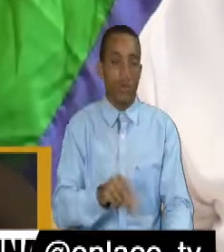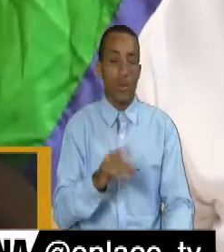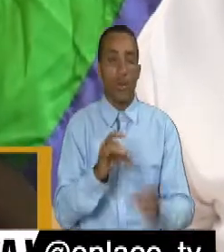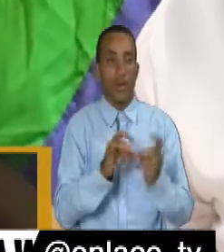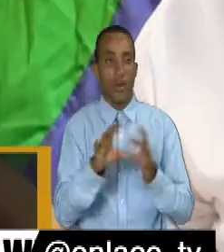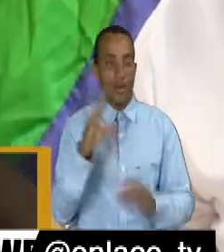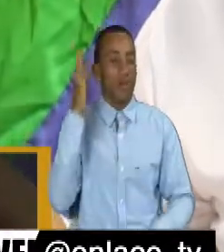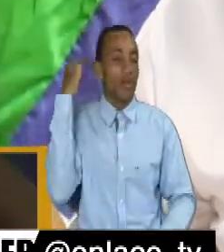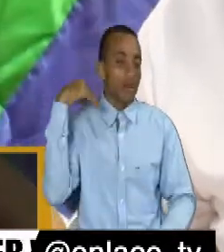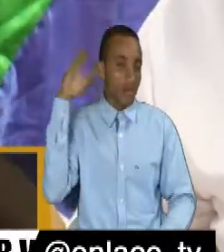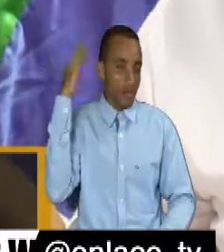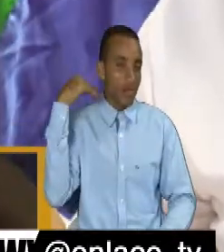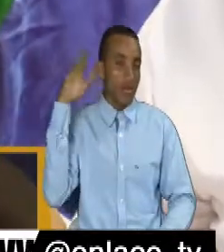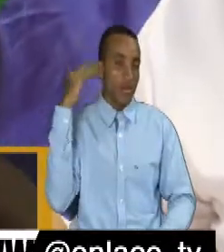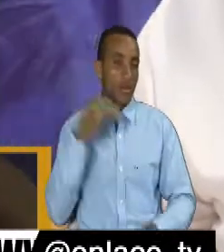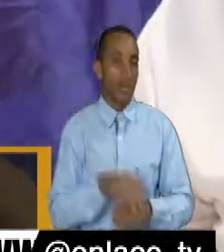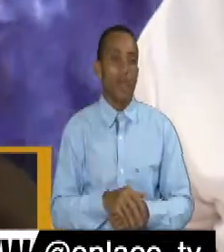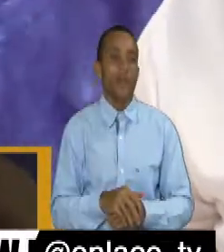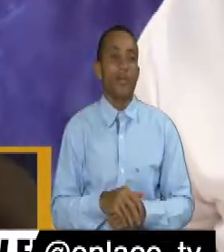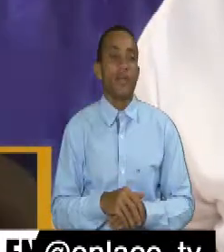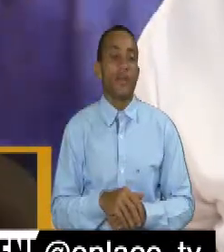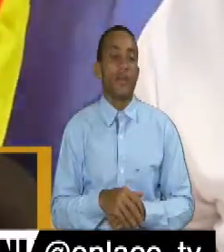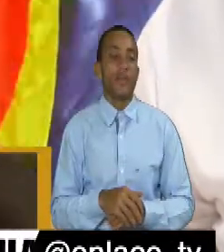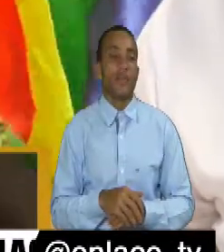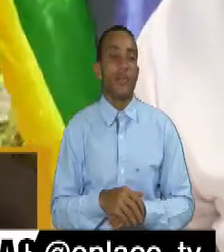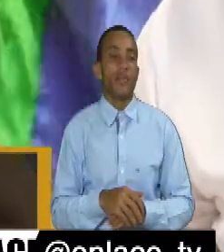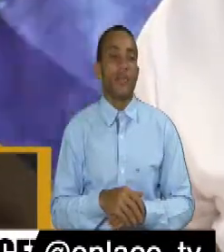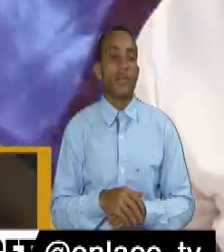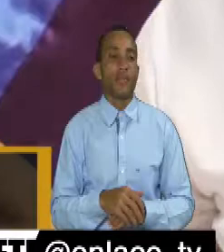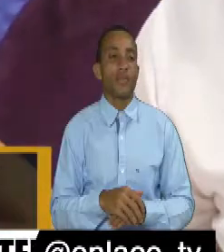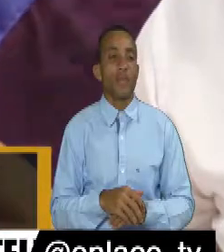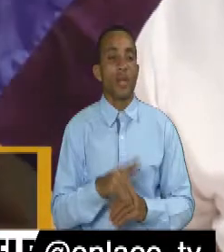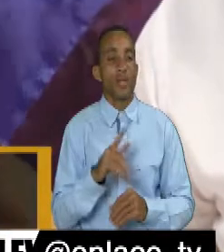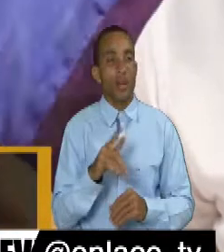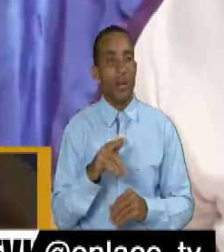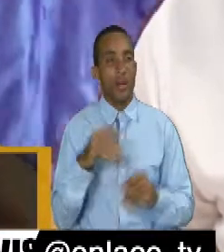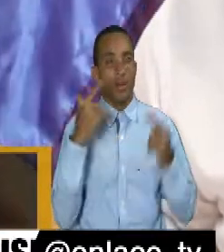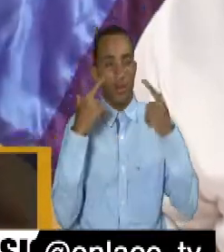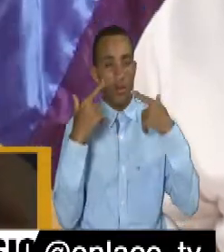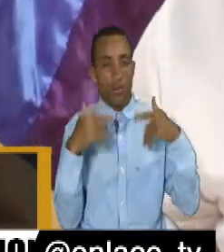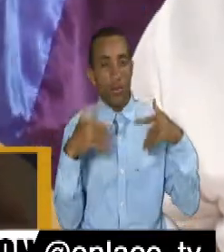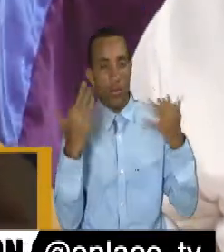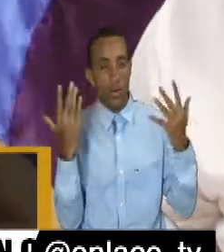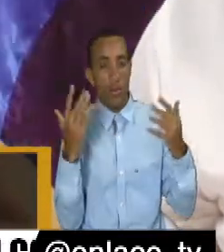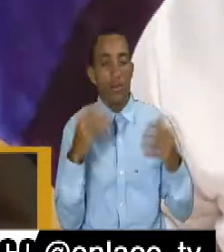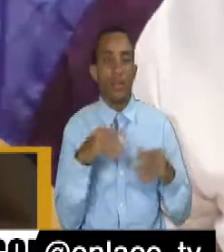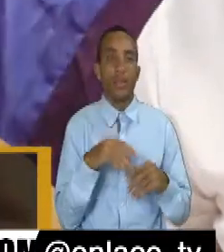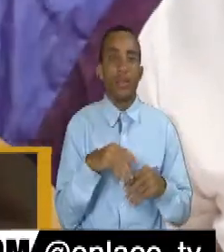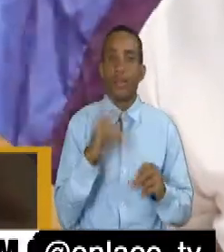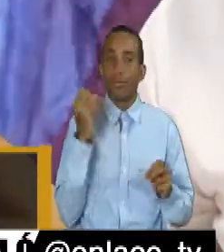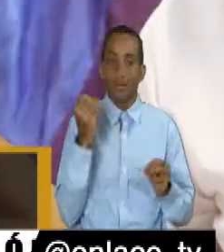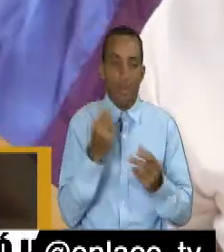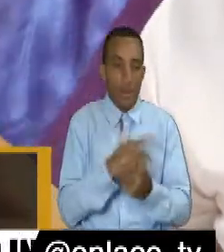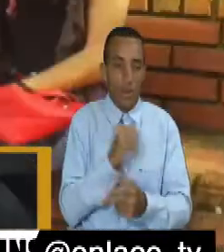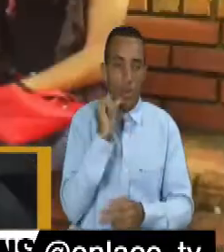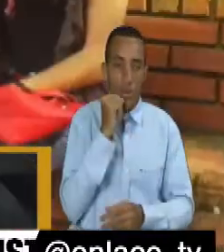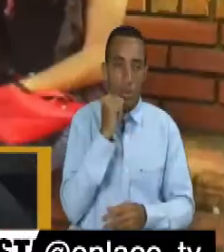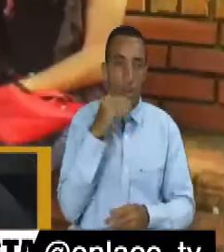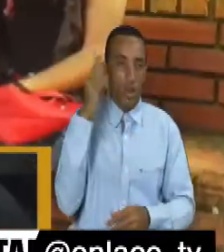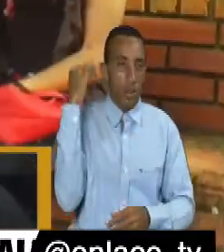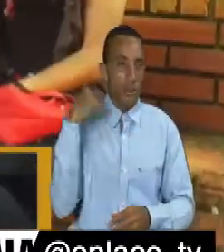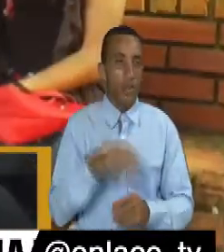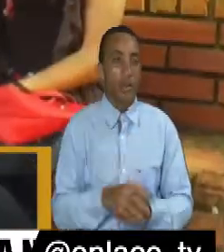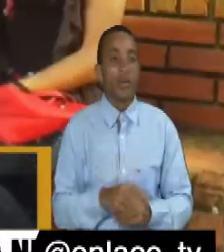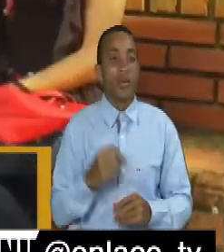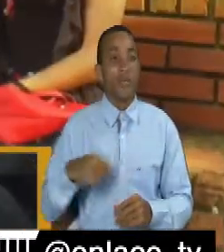que se dio este gran acontecimiento, a pesar de las víctimas que hubo para este entonces. La población